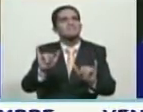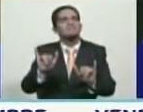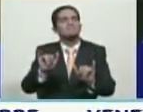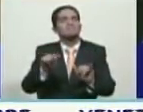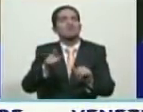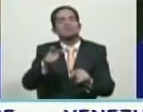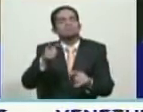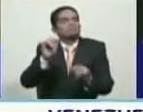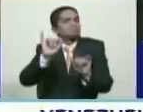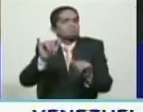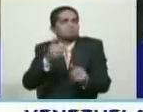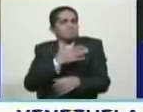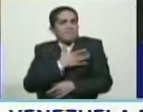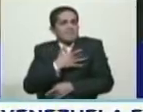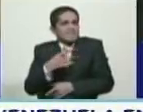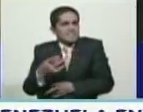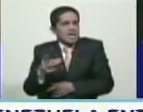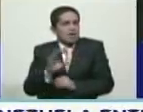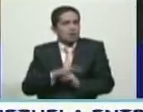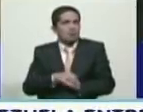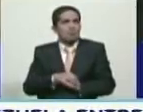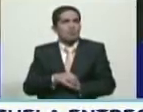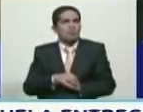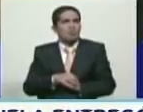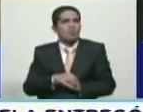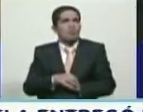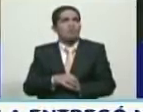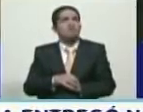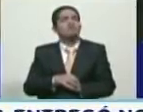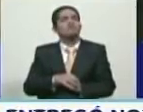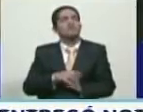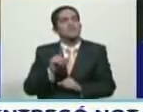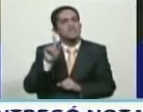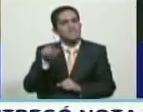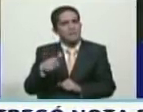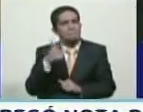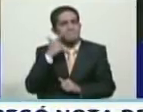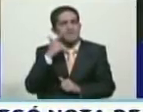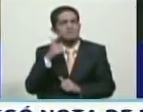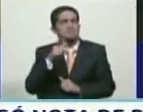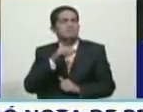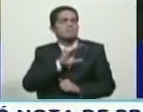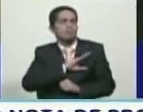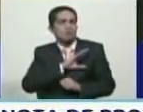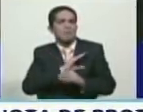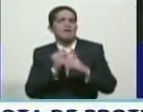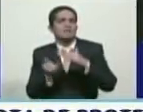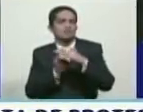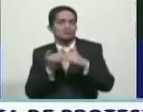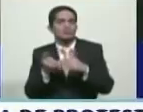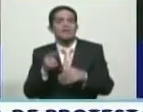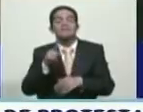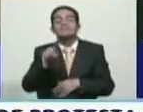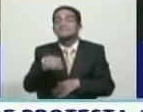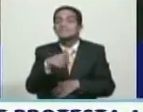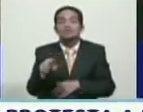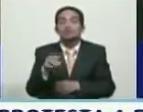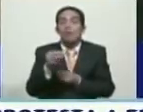de conformidad con sus propios deseos y según sus propias instituciones, porque si no lo hacemos